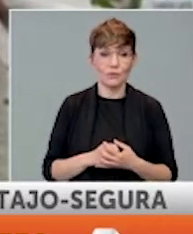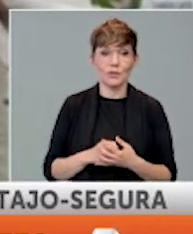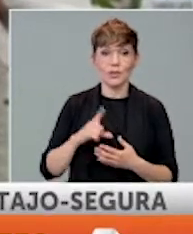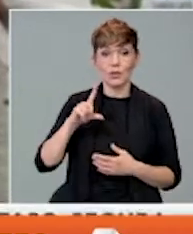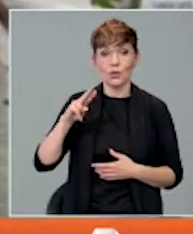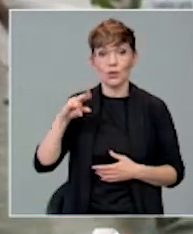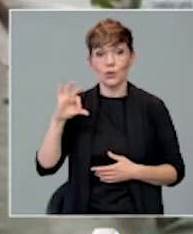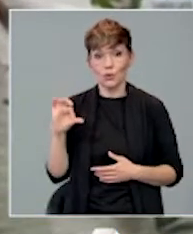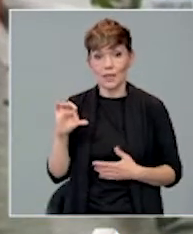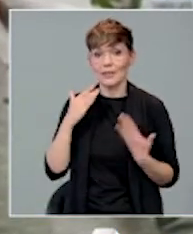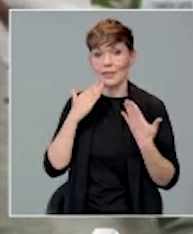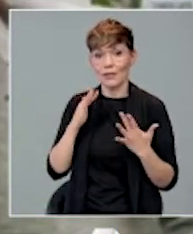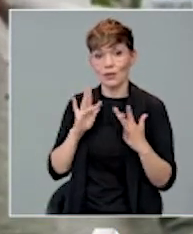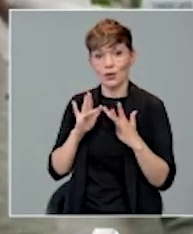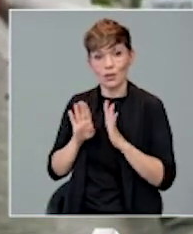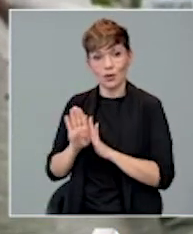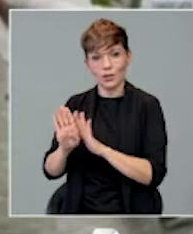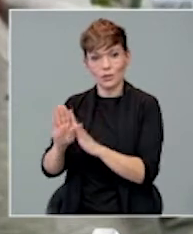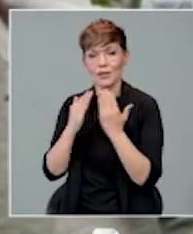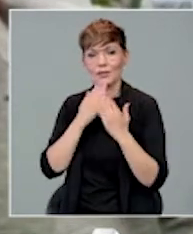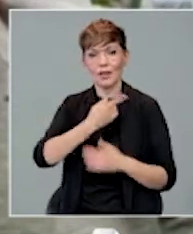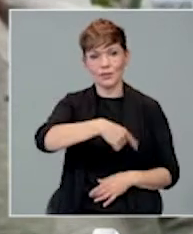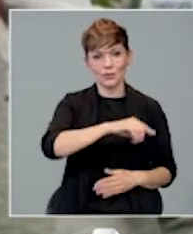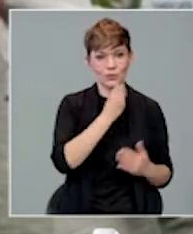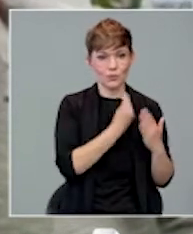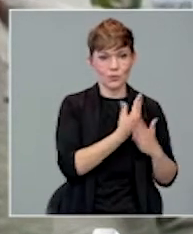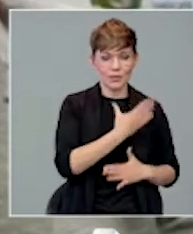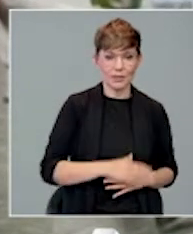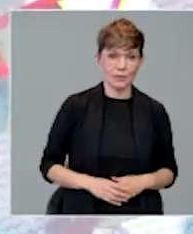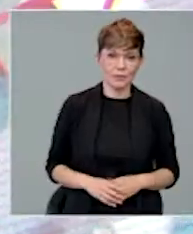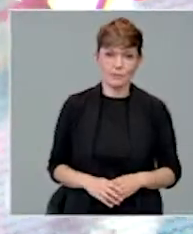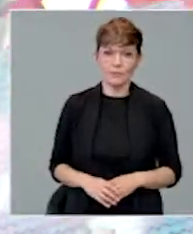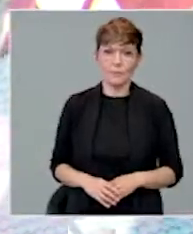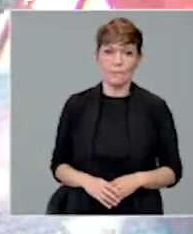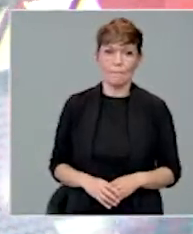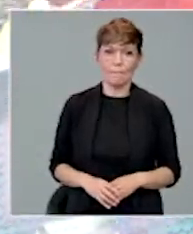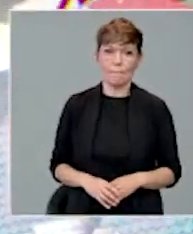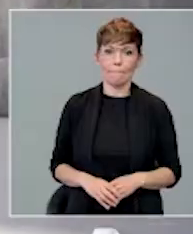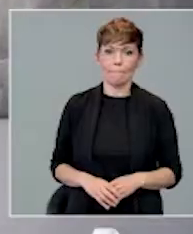Jiménez, gracias. Seguimos en contacto. Gracias a ustedes. Buen día.